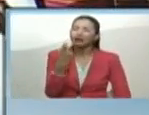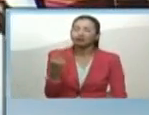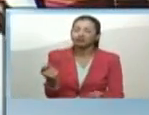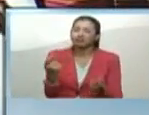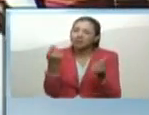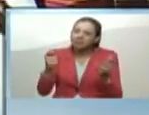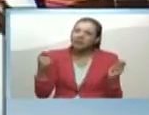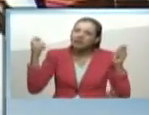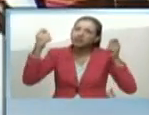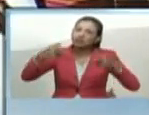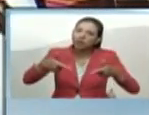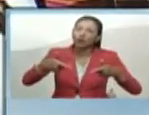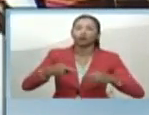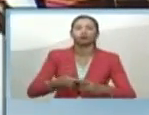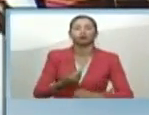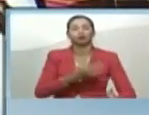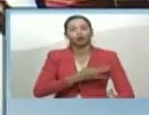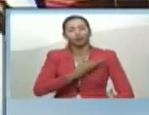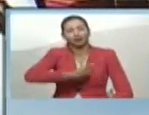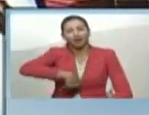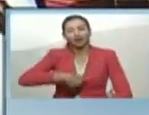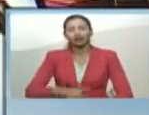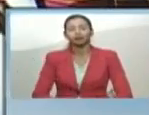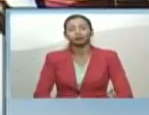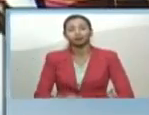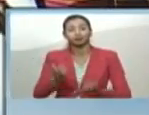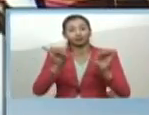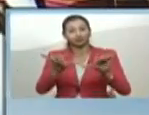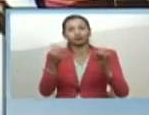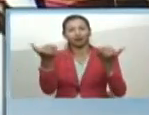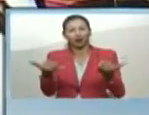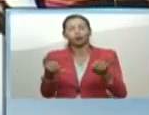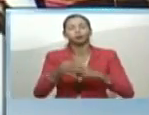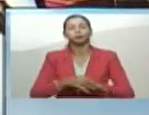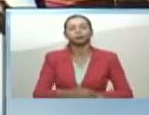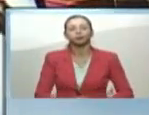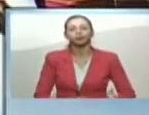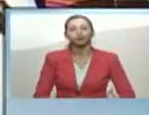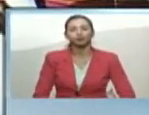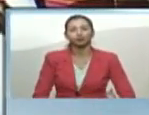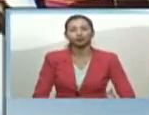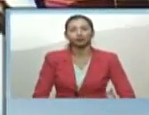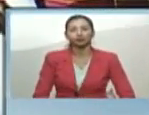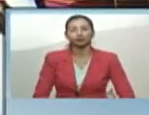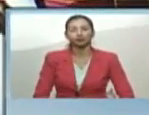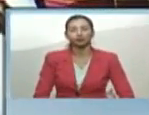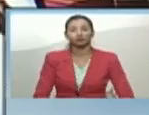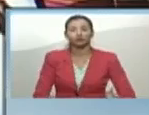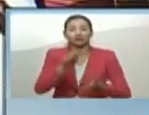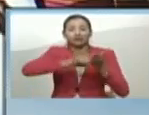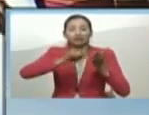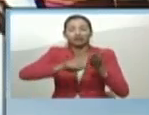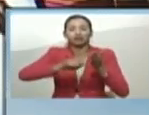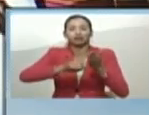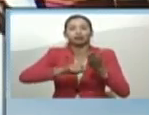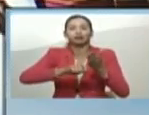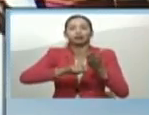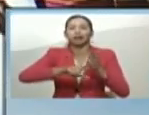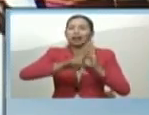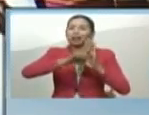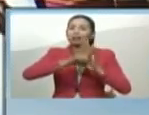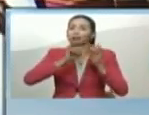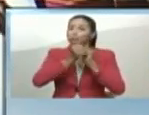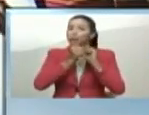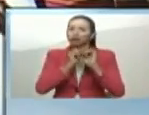inversión presidente ahorita mismo estamos haciendo la Constituyente deportiva y no somos tomados en